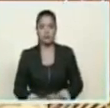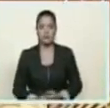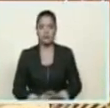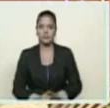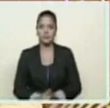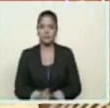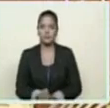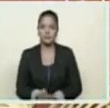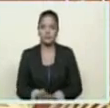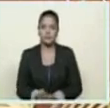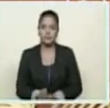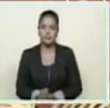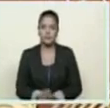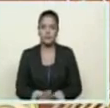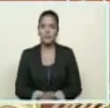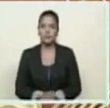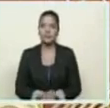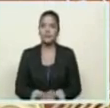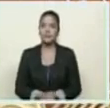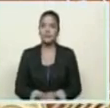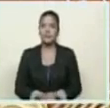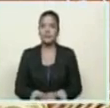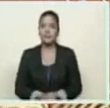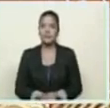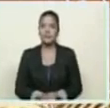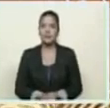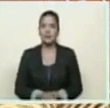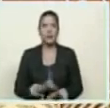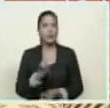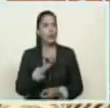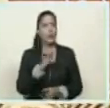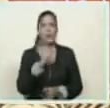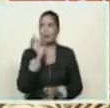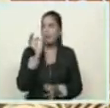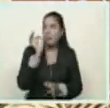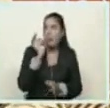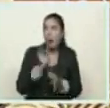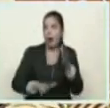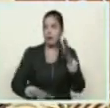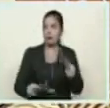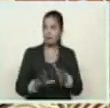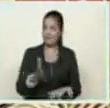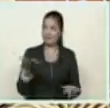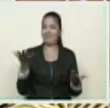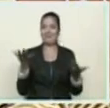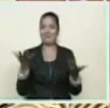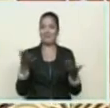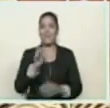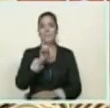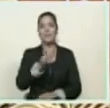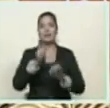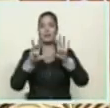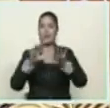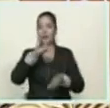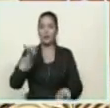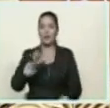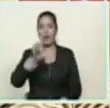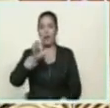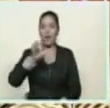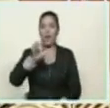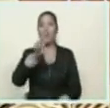por eso no es para casualidad con 28 de julio